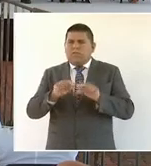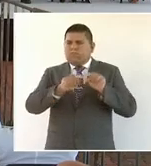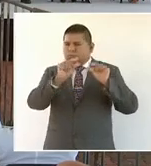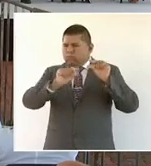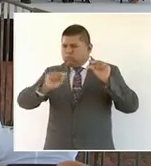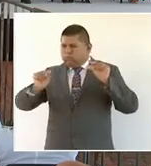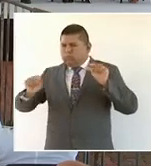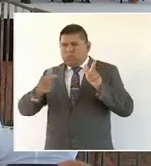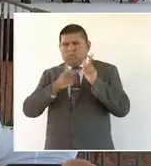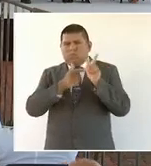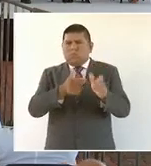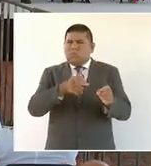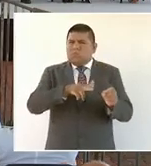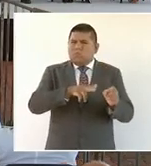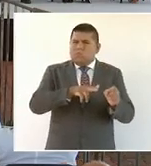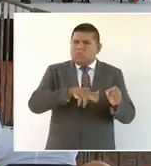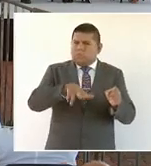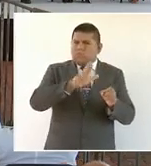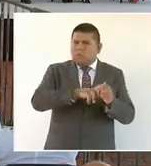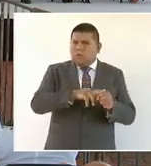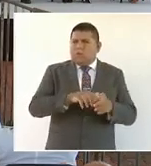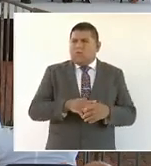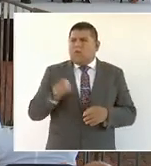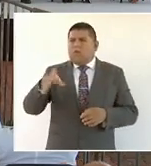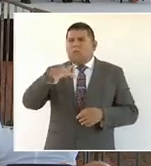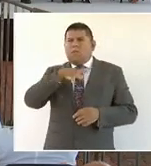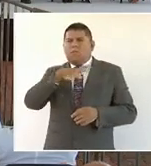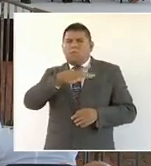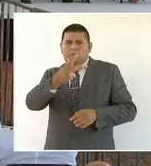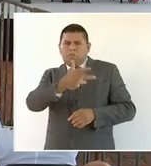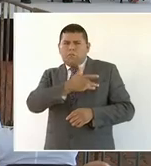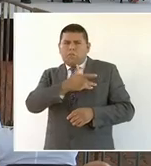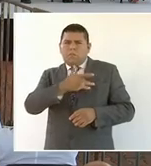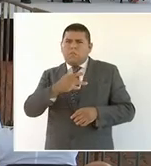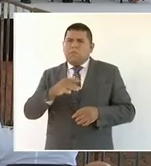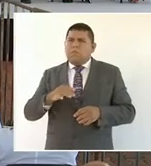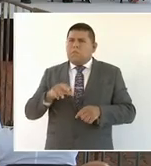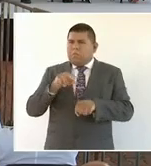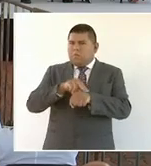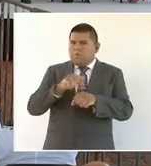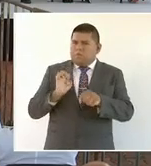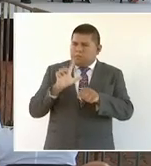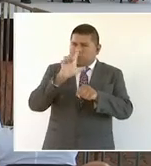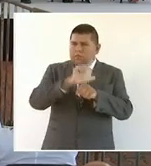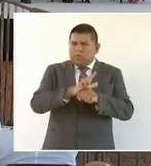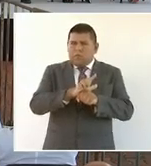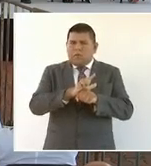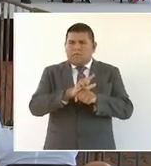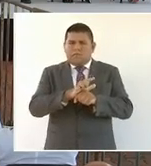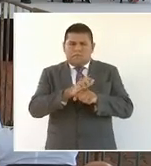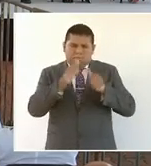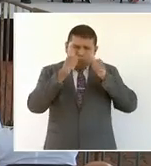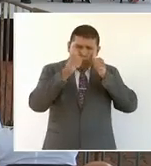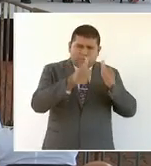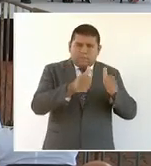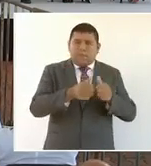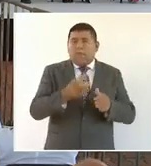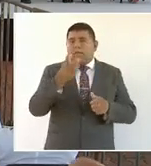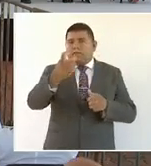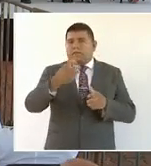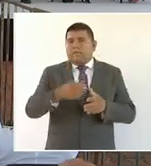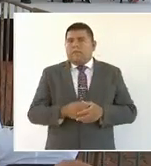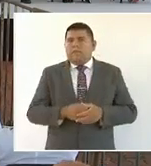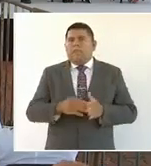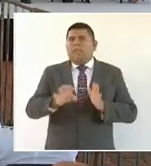cardiólogo especialista, un intervencionista y salvarle la vida. En el caso de los infartos, el